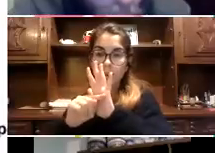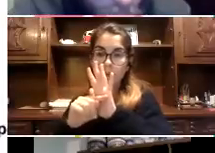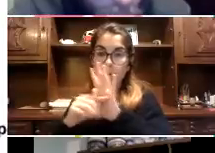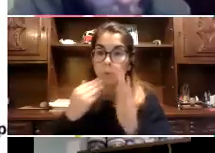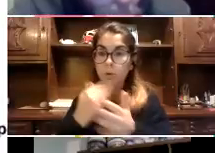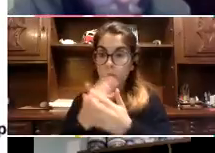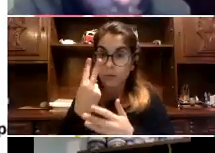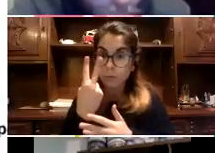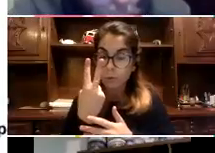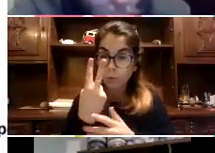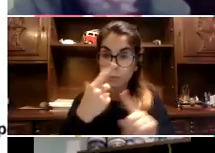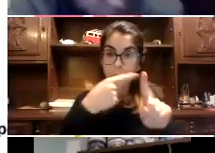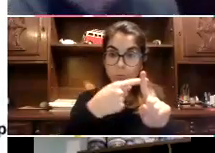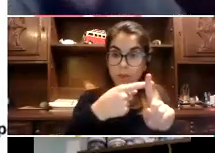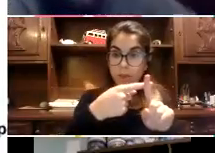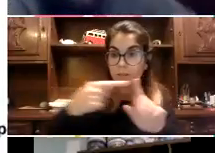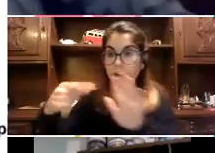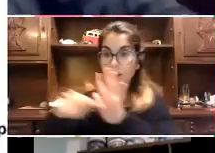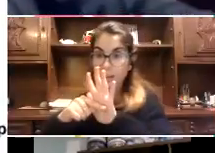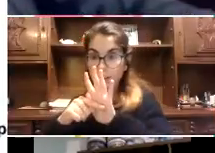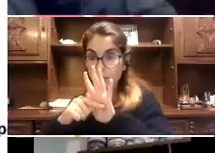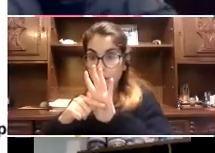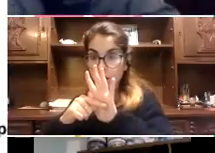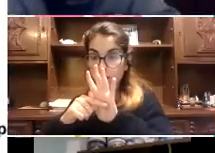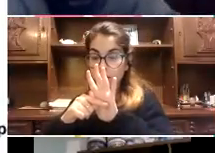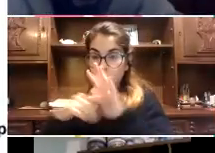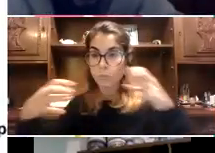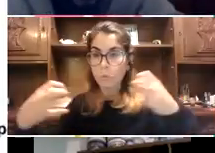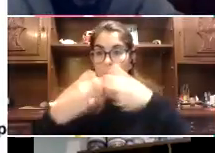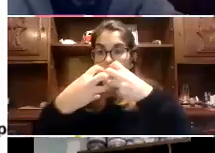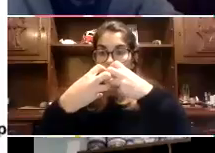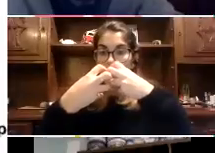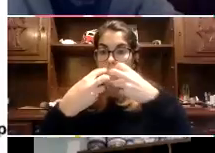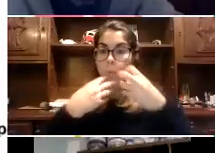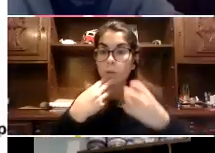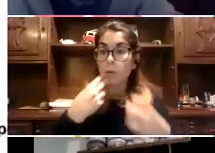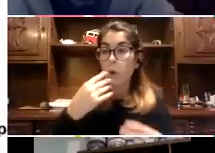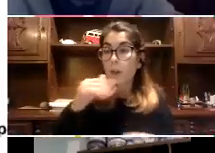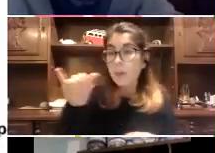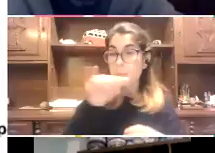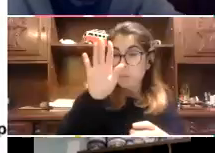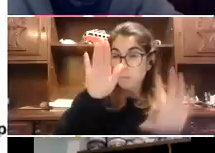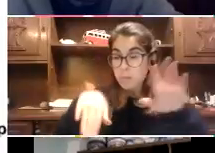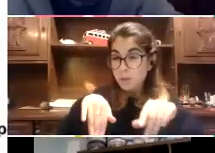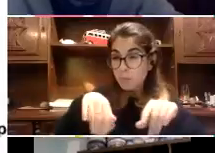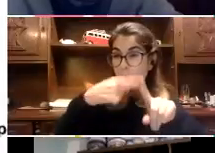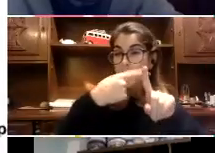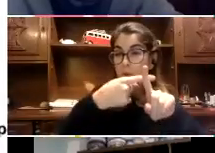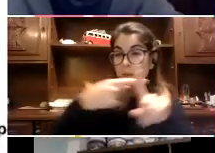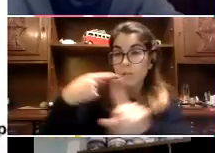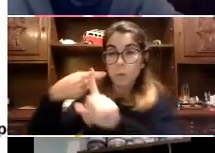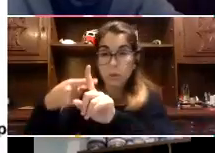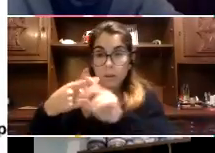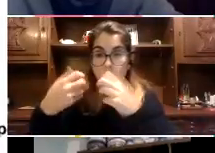dos cargas de igual signo, entonces estas se repelen entre sí, y cuando estamos en presencia de dos cargas de distinto signo, estas se